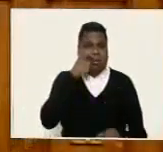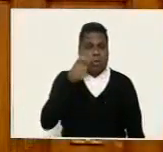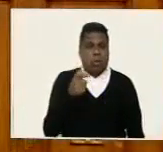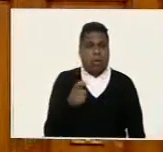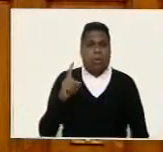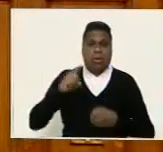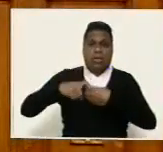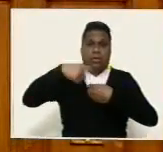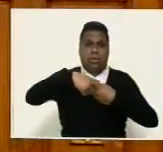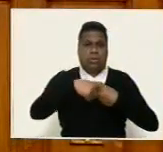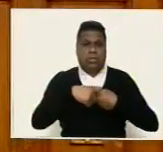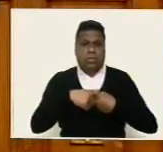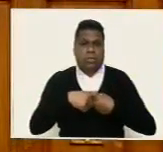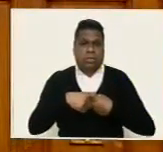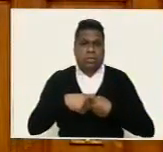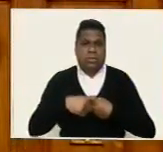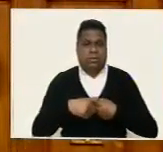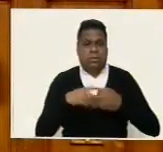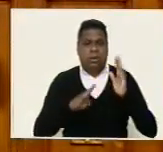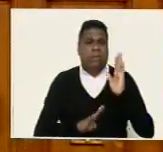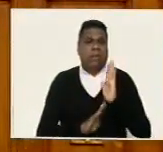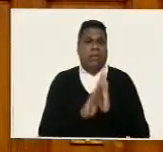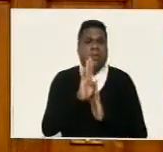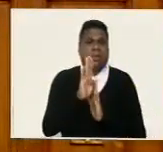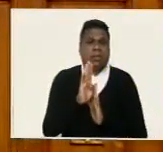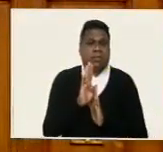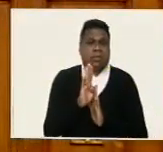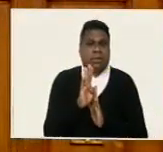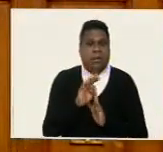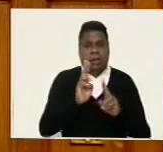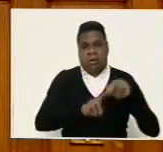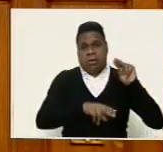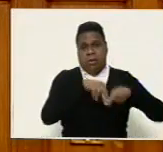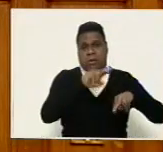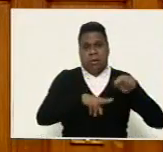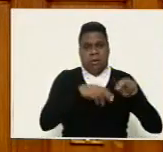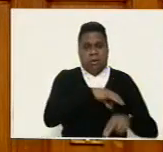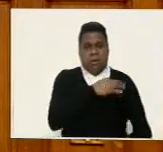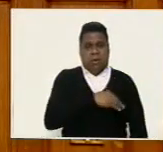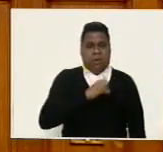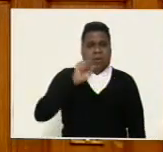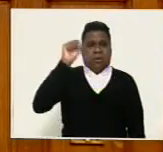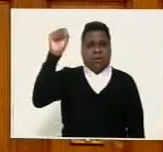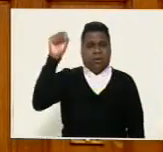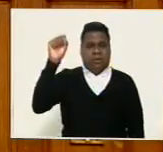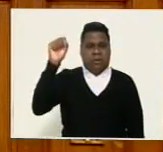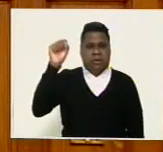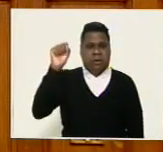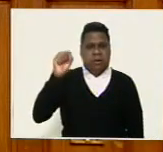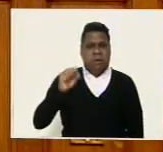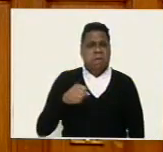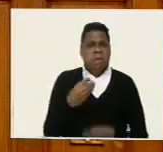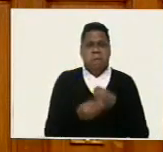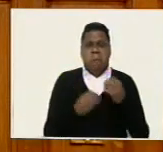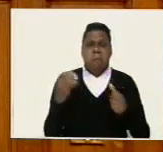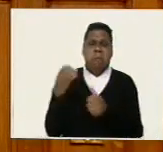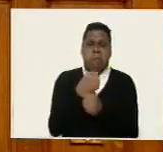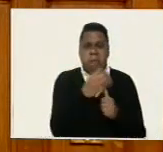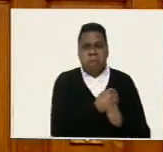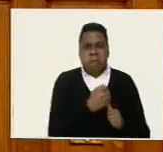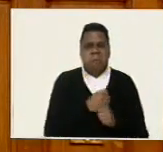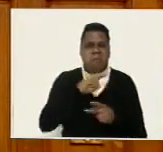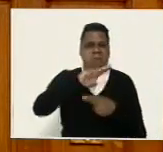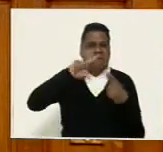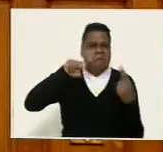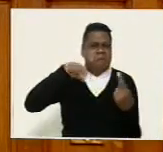no estaban incluidos, para seguir avanzando en la construcción de nuestro socialismo, para garantizar todos los logros de la